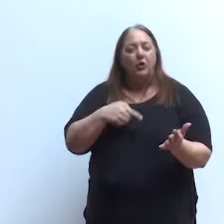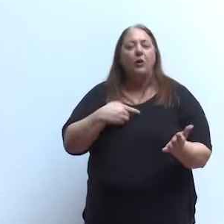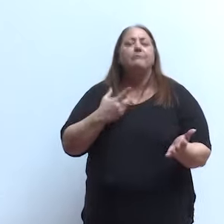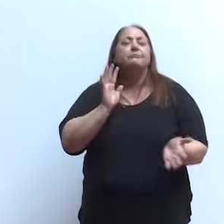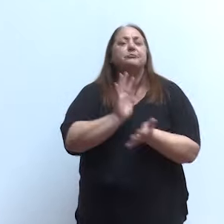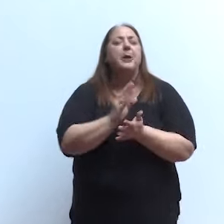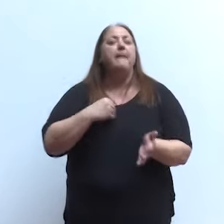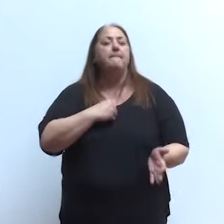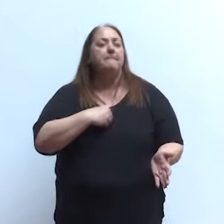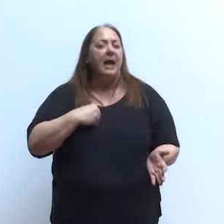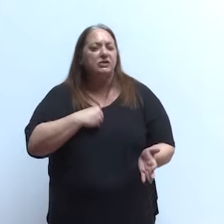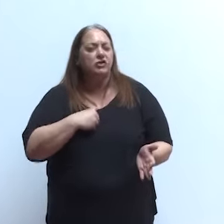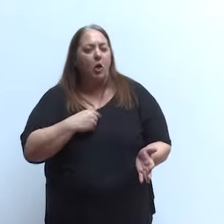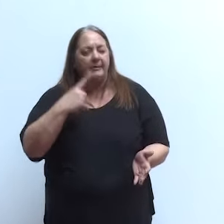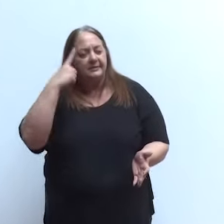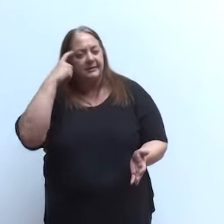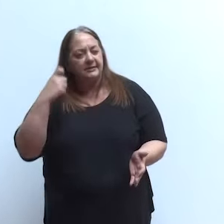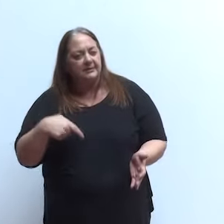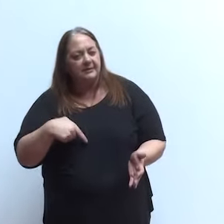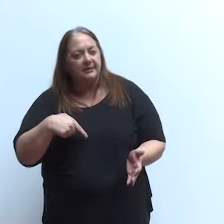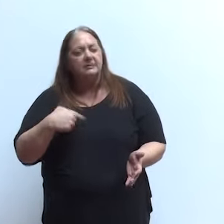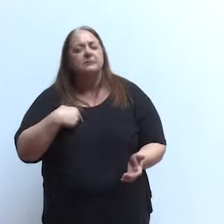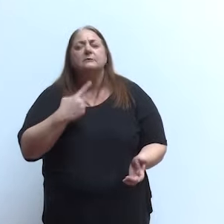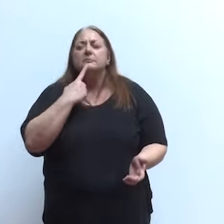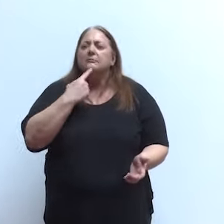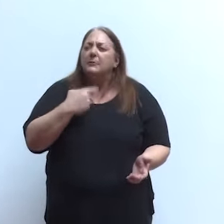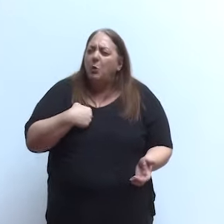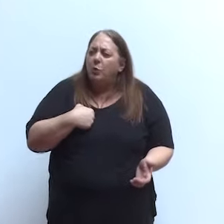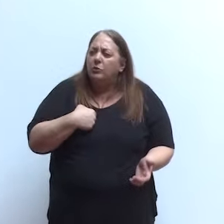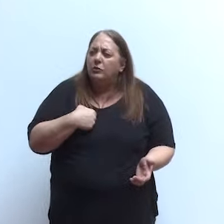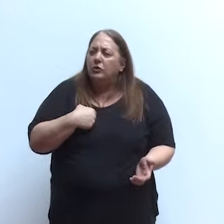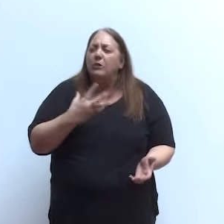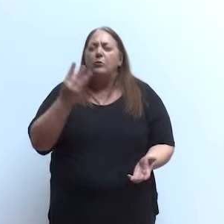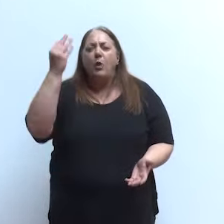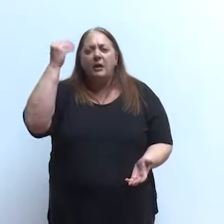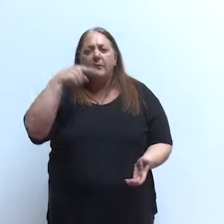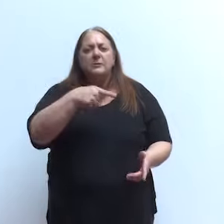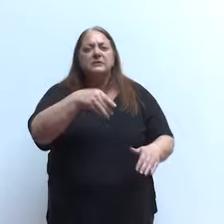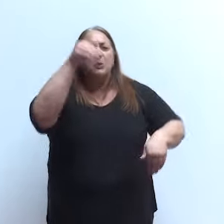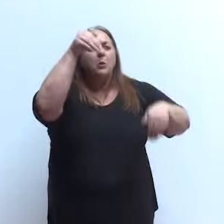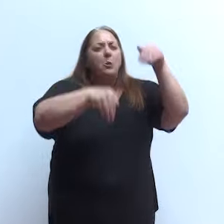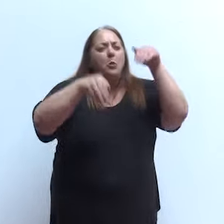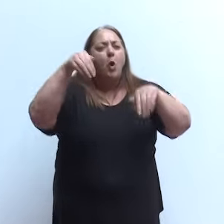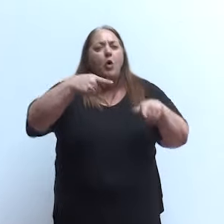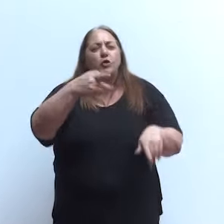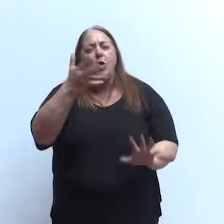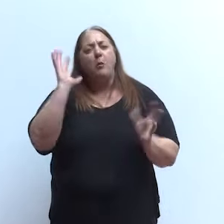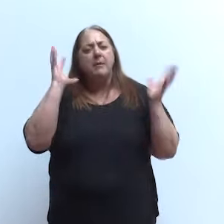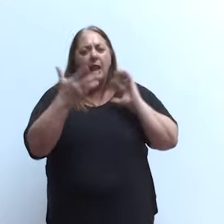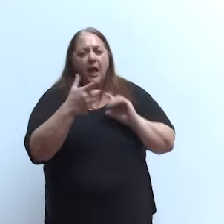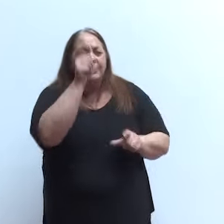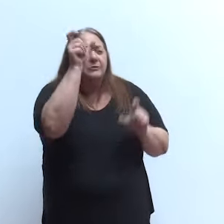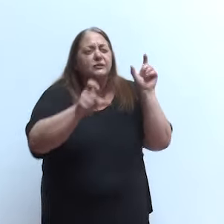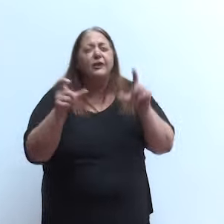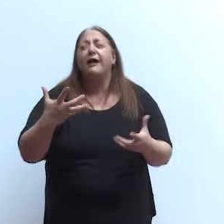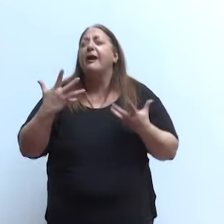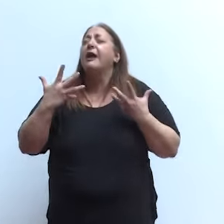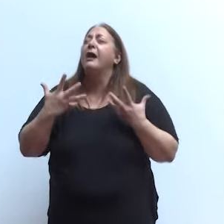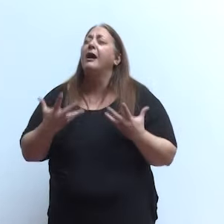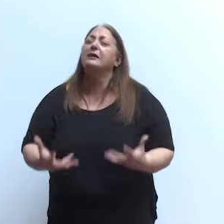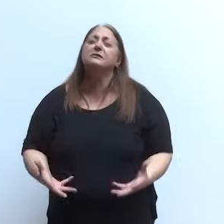también no no me pregunto cuánto también del voto de de miile está vinculado al cansancio al cansancio O sea la gente no